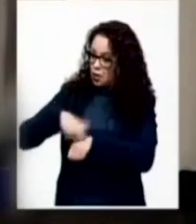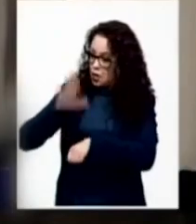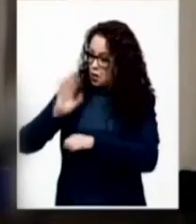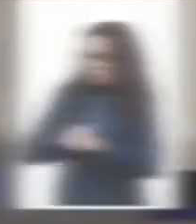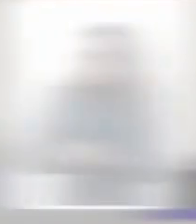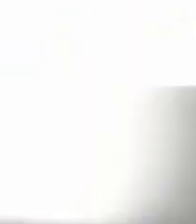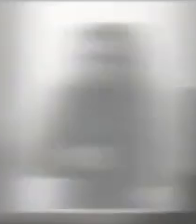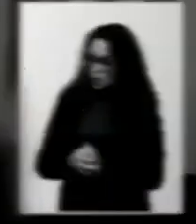las sentencias